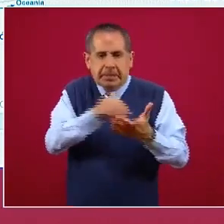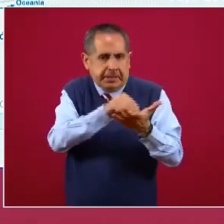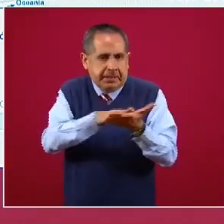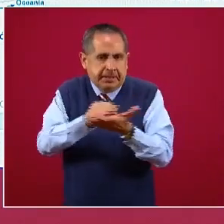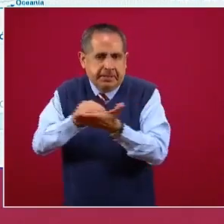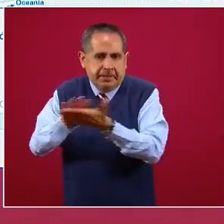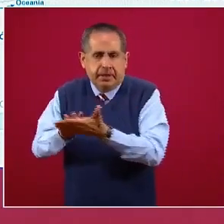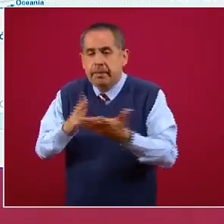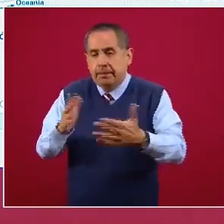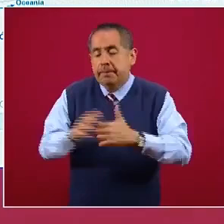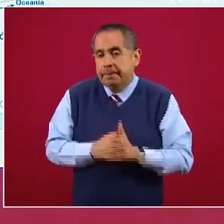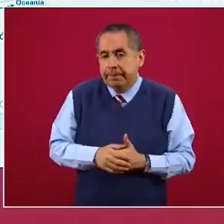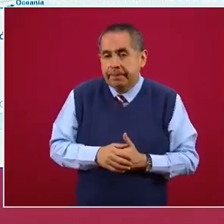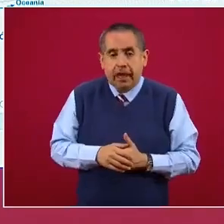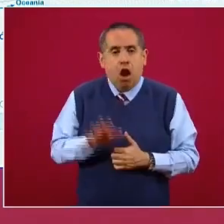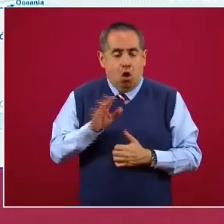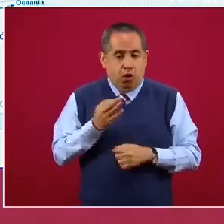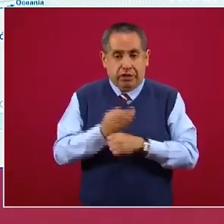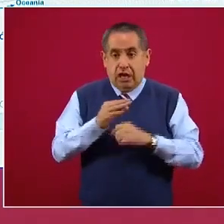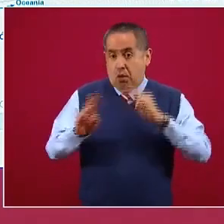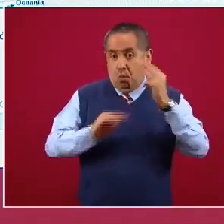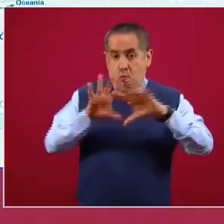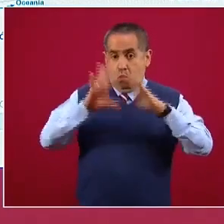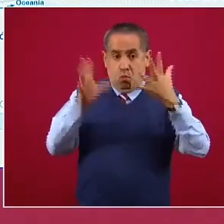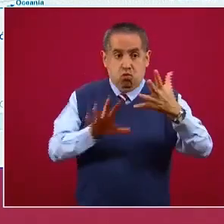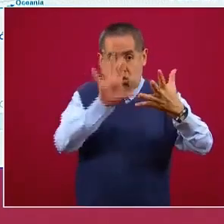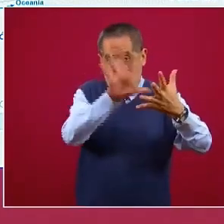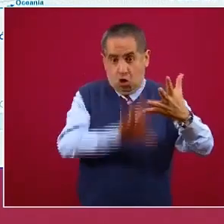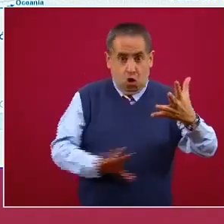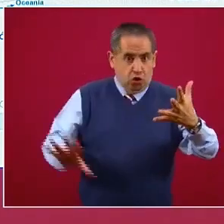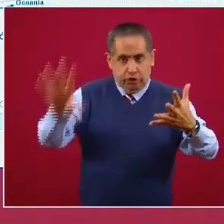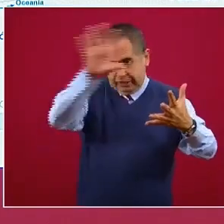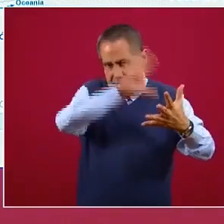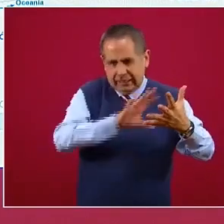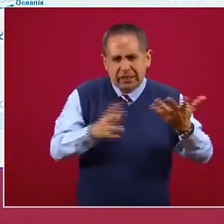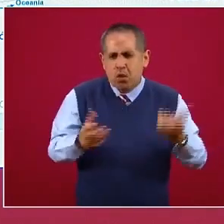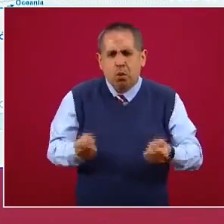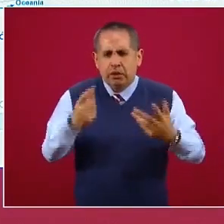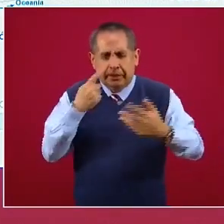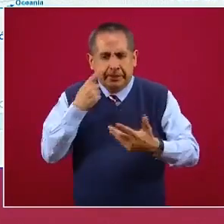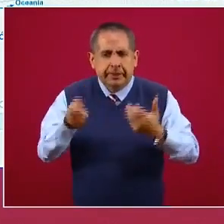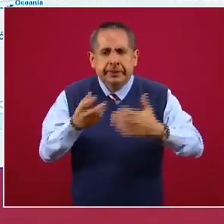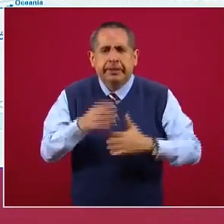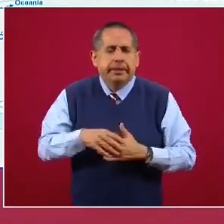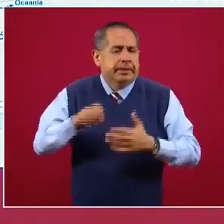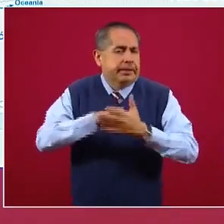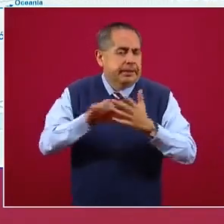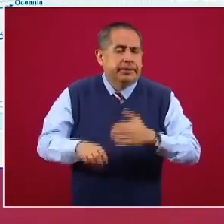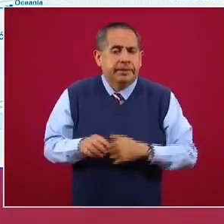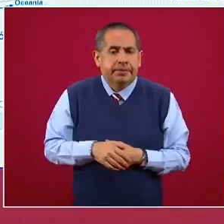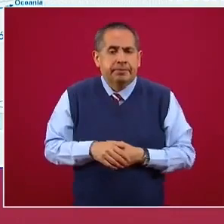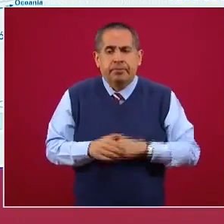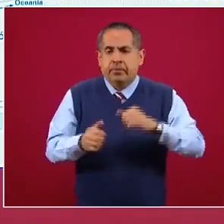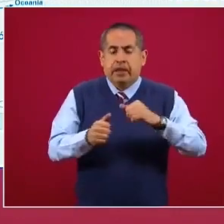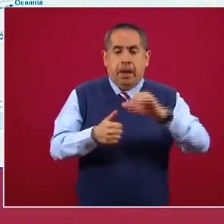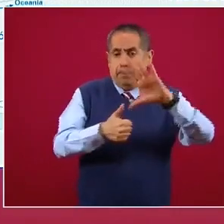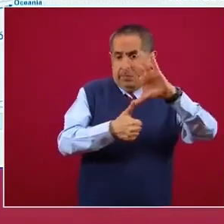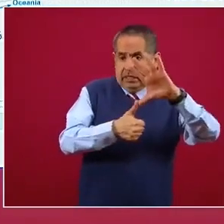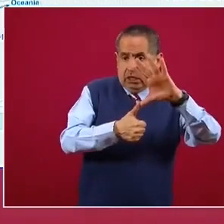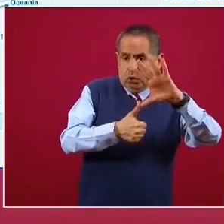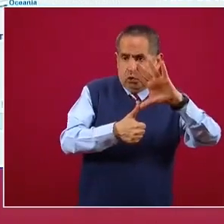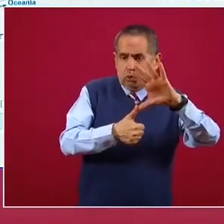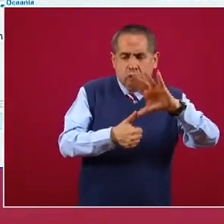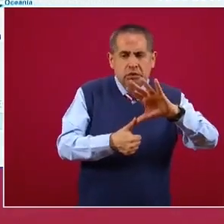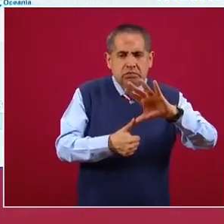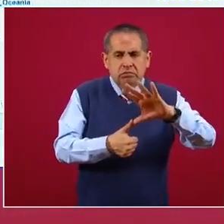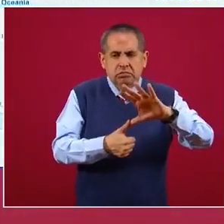situación estamos comparando continentes y vamos a ver lo que ha transcurrido. Veamos algunos. Tenemos América del Norte,